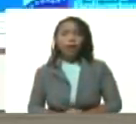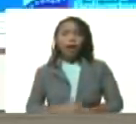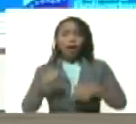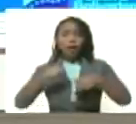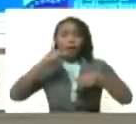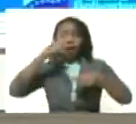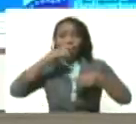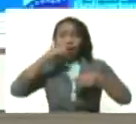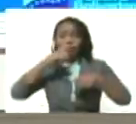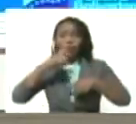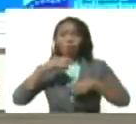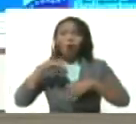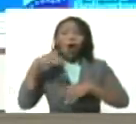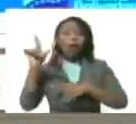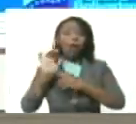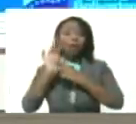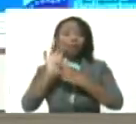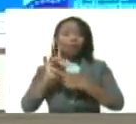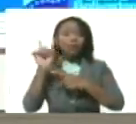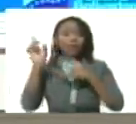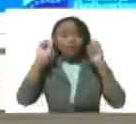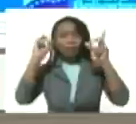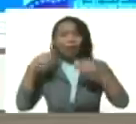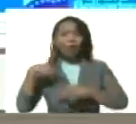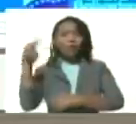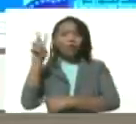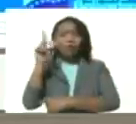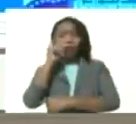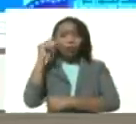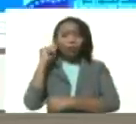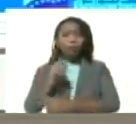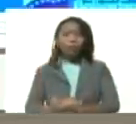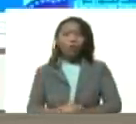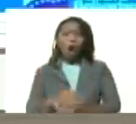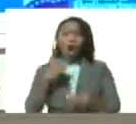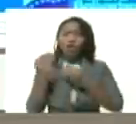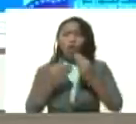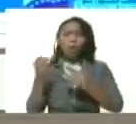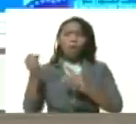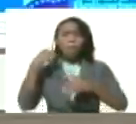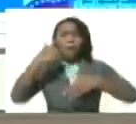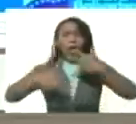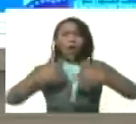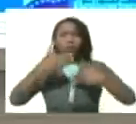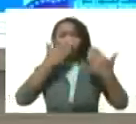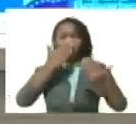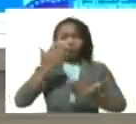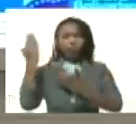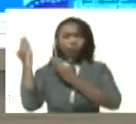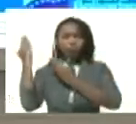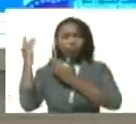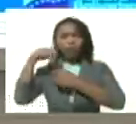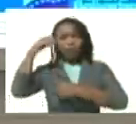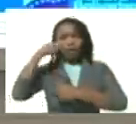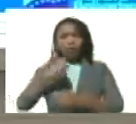año, cuando se refiere también a los venezolanos y a las venezolanas como criminales. Por favor, el